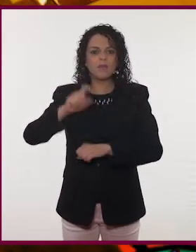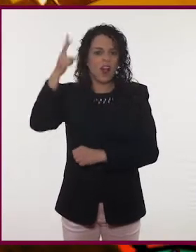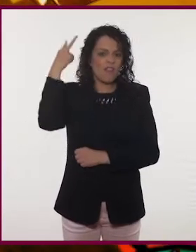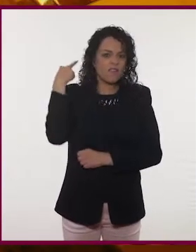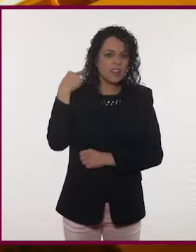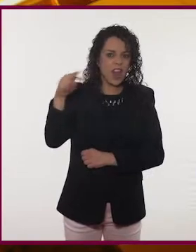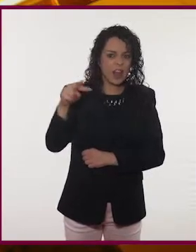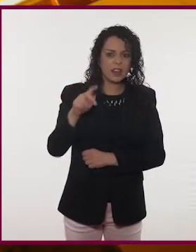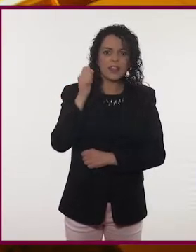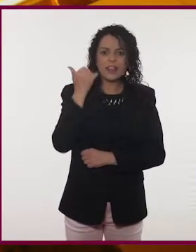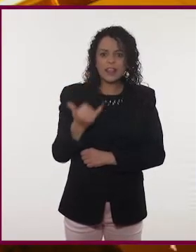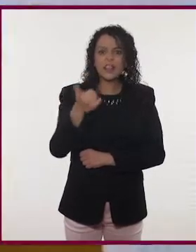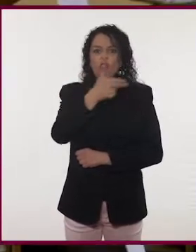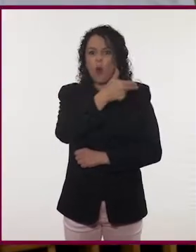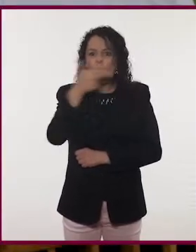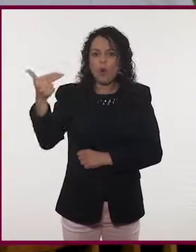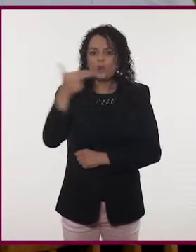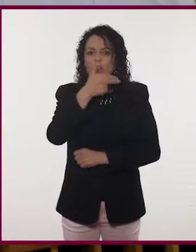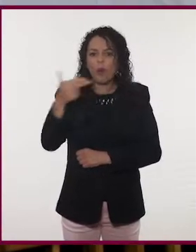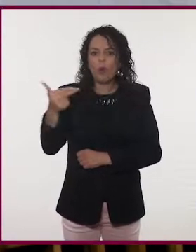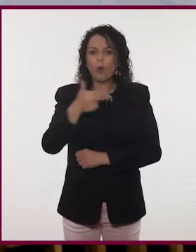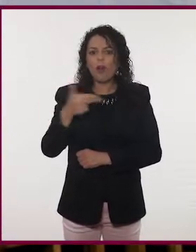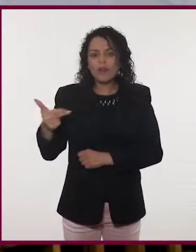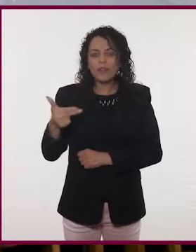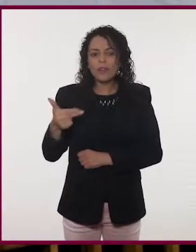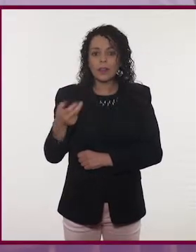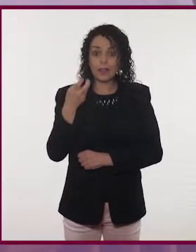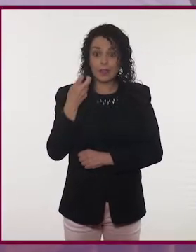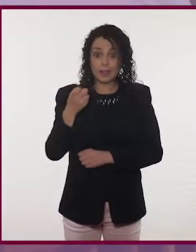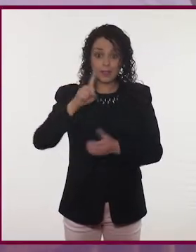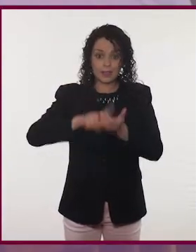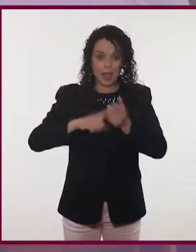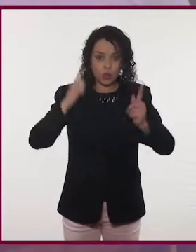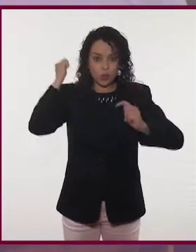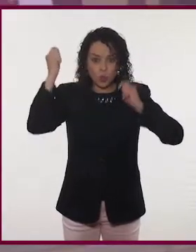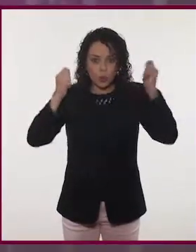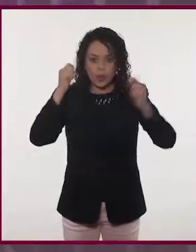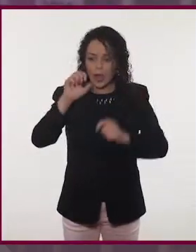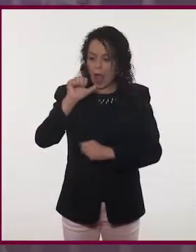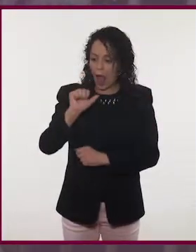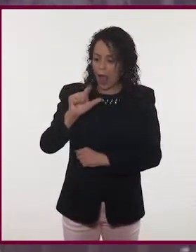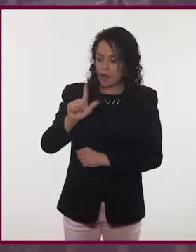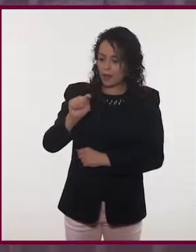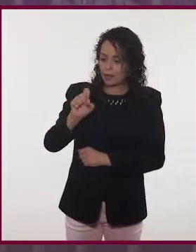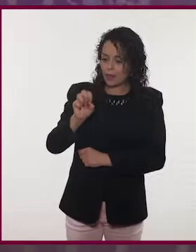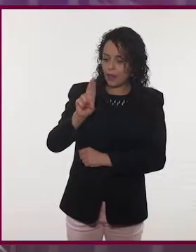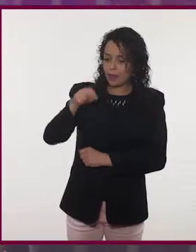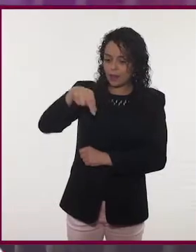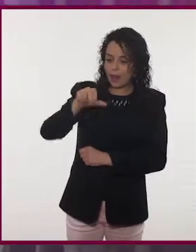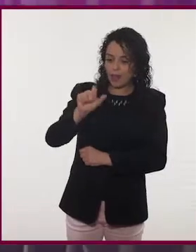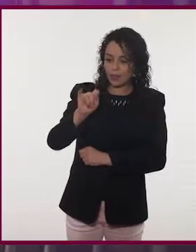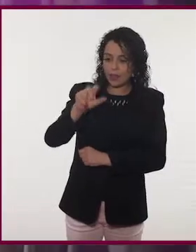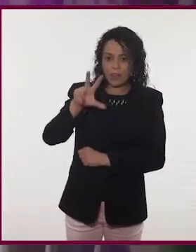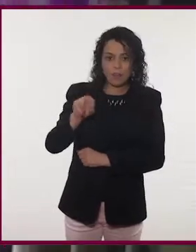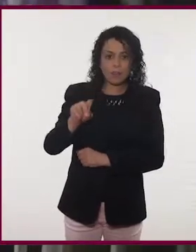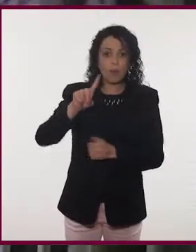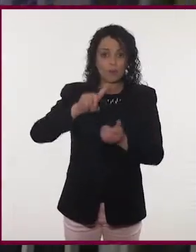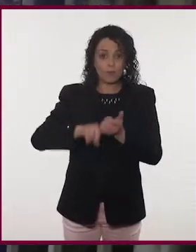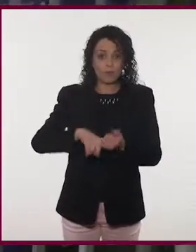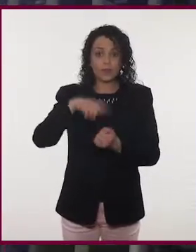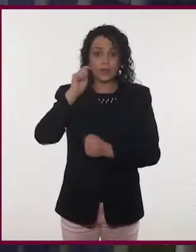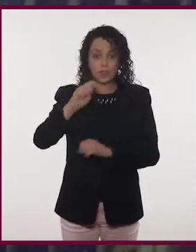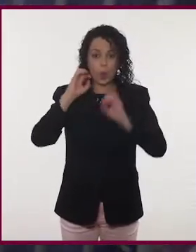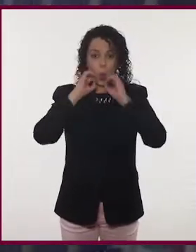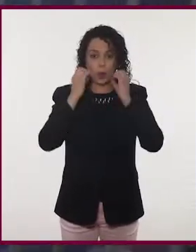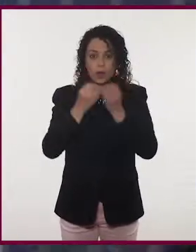viajes y cadenas hoteleras. Se trata del turismo alternativo, que, de acuerdo con la Organización Mundial de